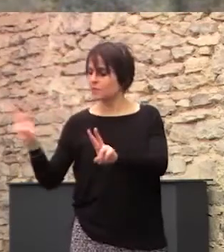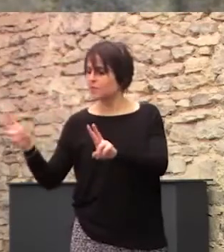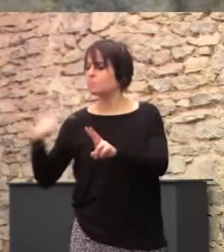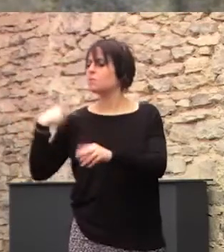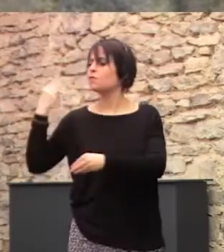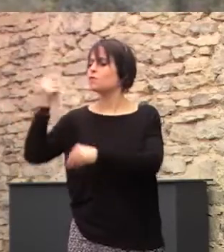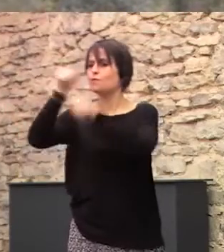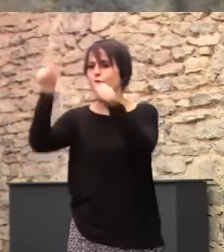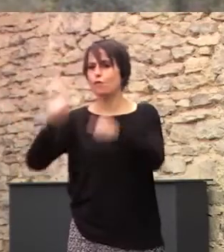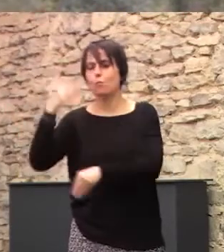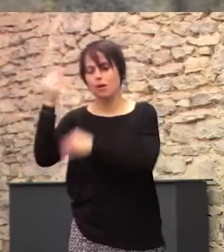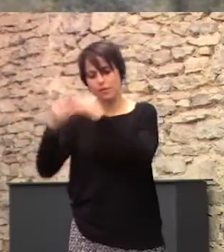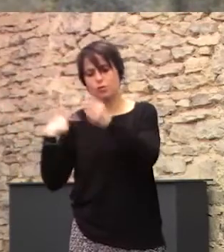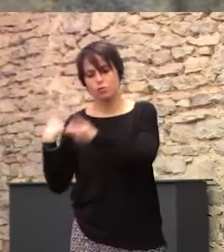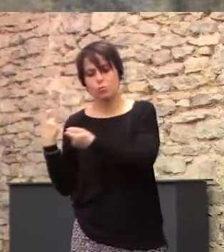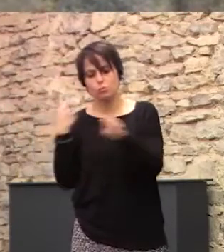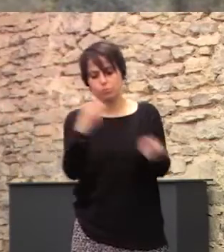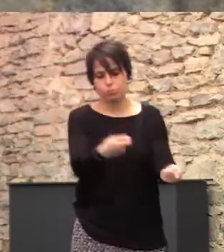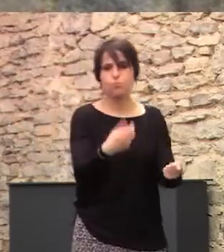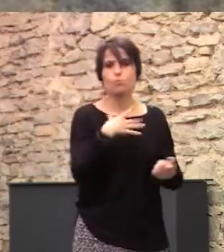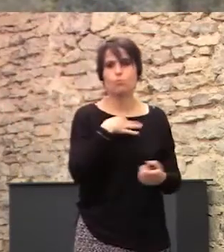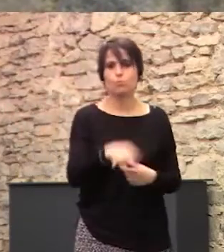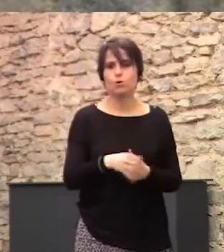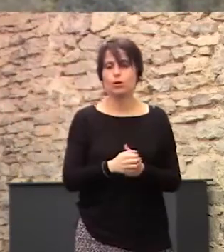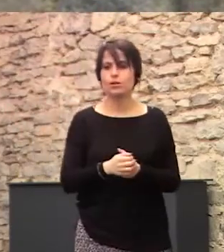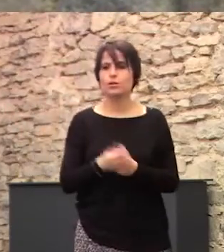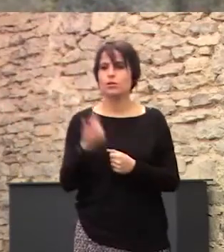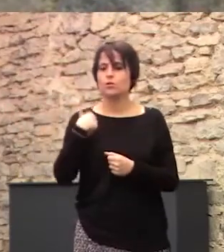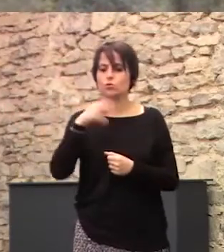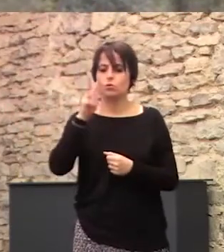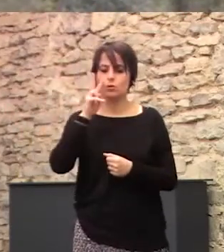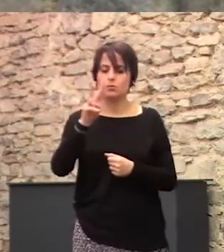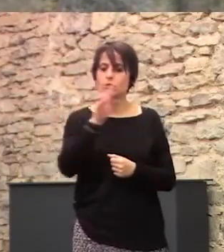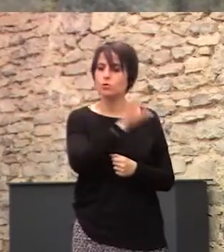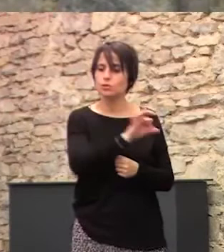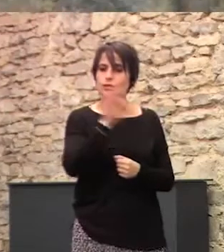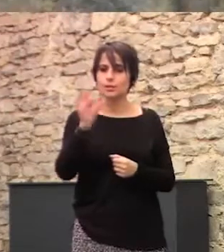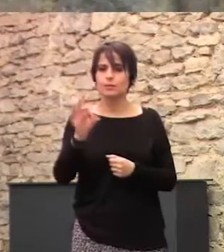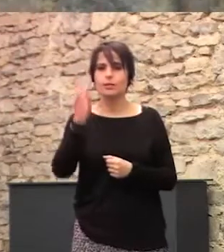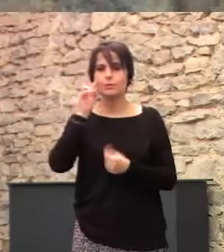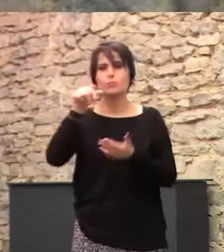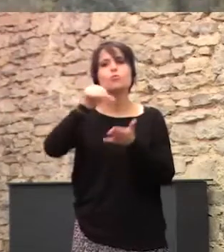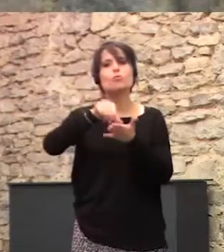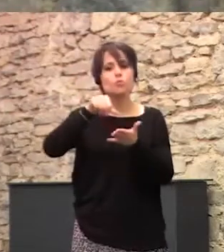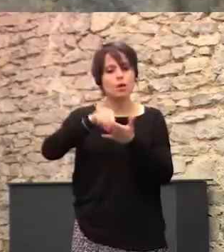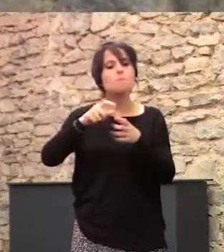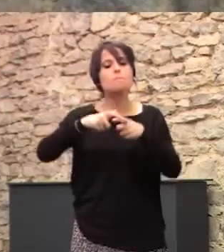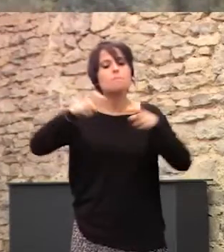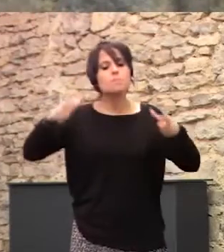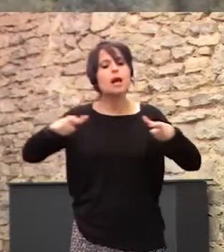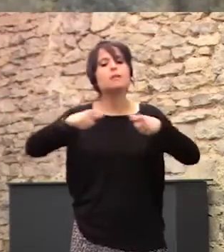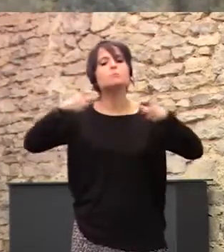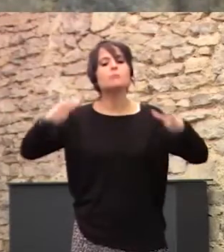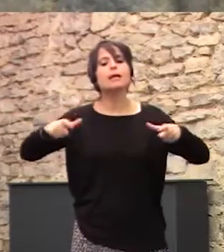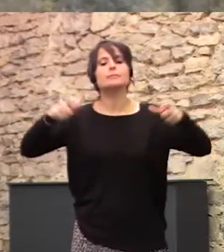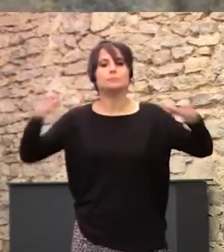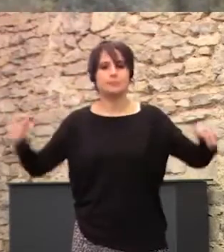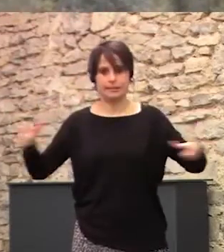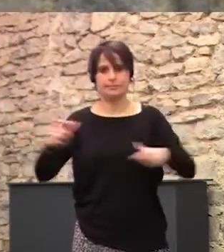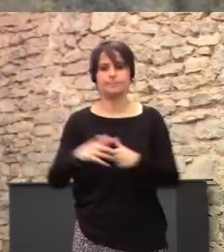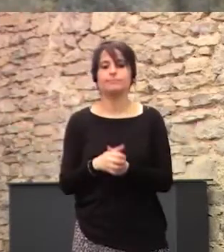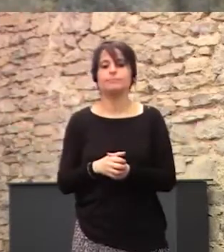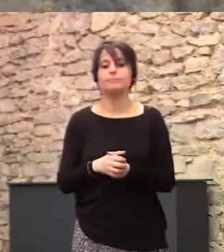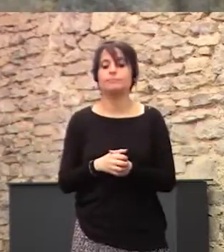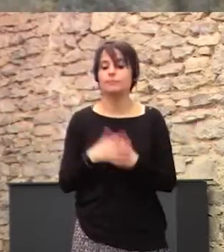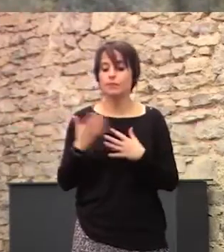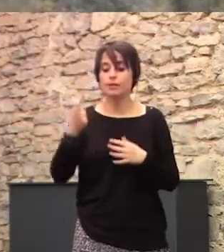hacer. Y yo esto en Donosti he visto en la articulación a nivel de la ciudad que cada vez se ha ido incorporando. Y de hecho, en